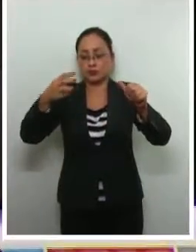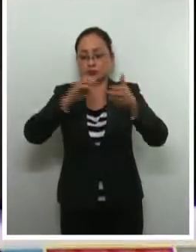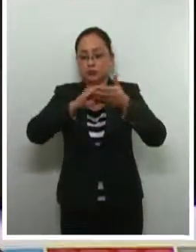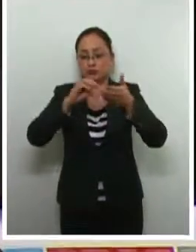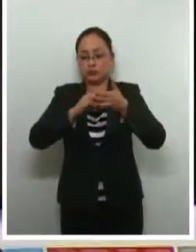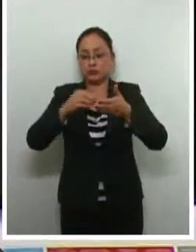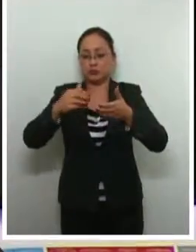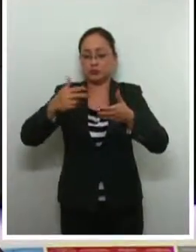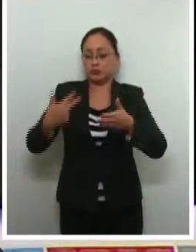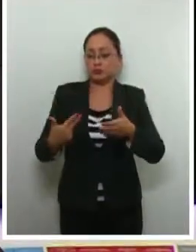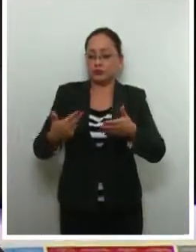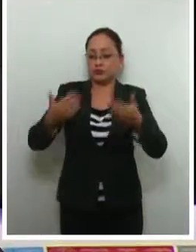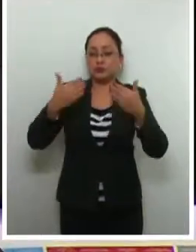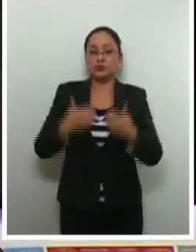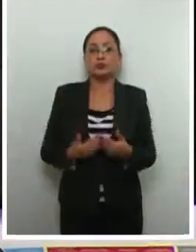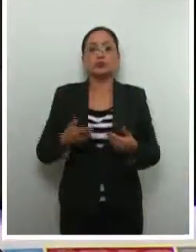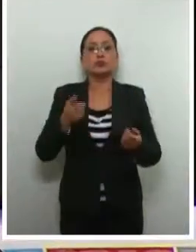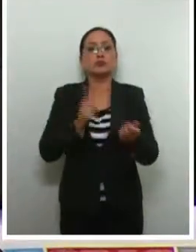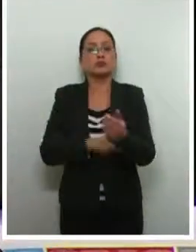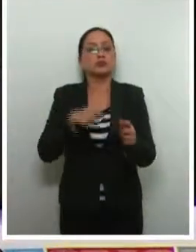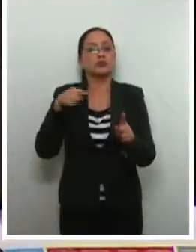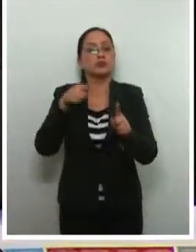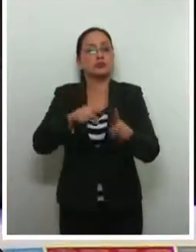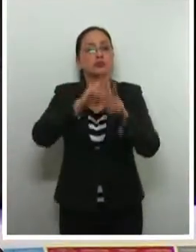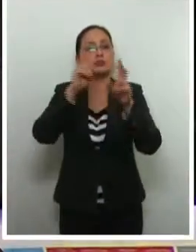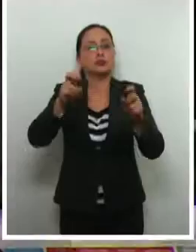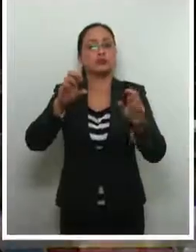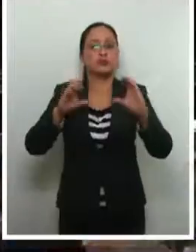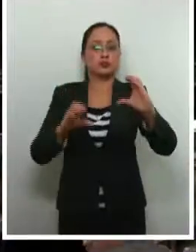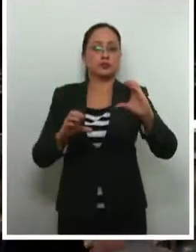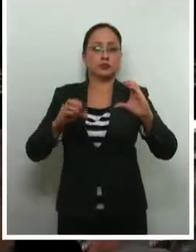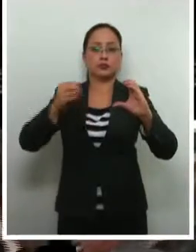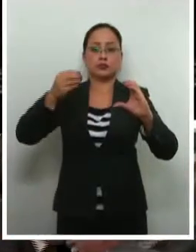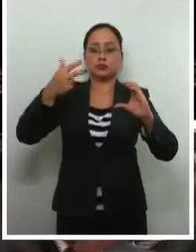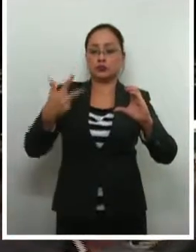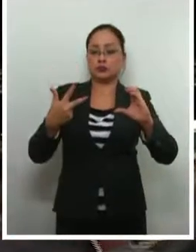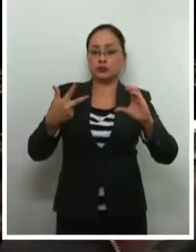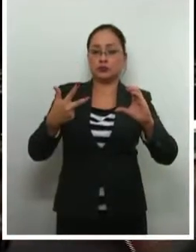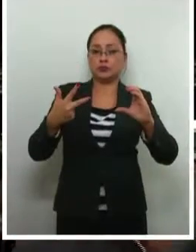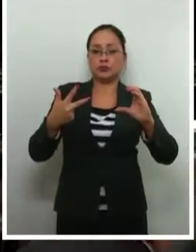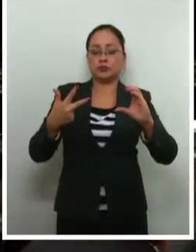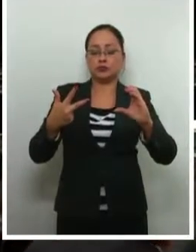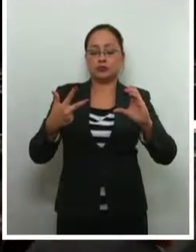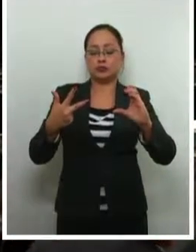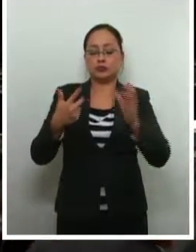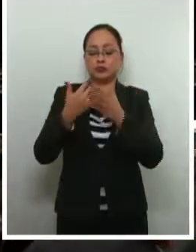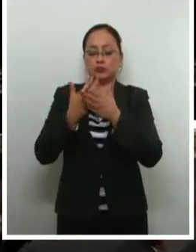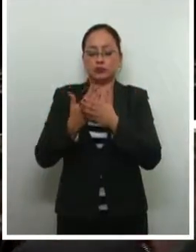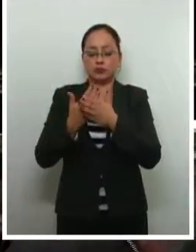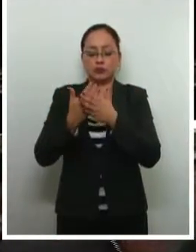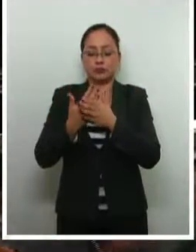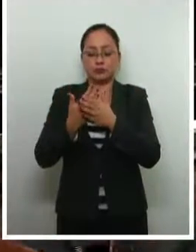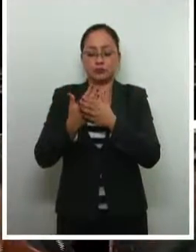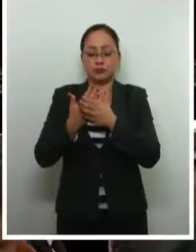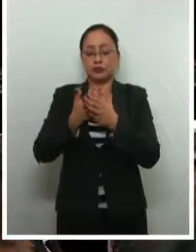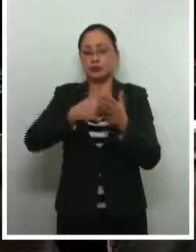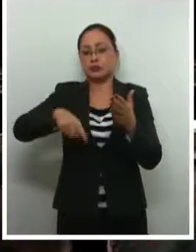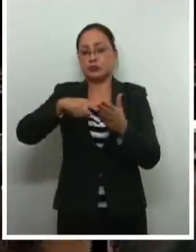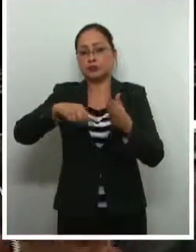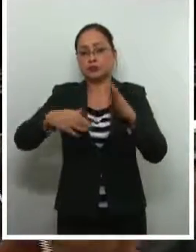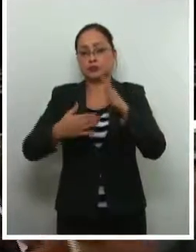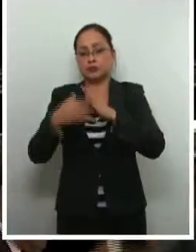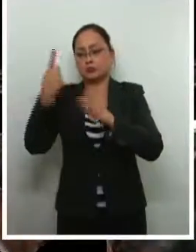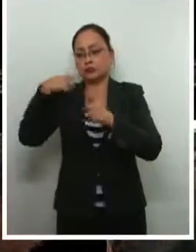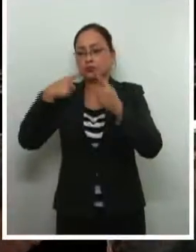H, y por lo que corresponde al apartado C, numeral 8, se esperará la resolución de la mesa